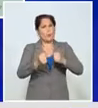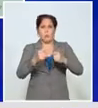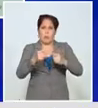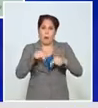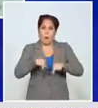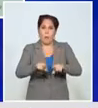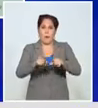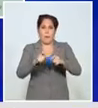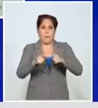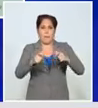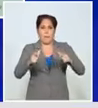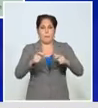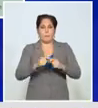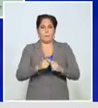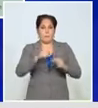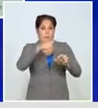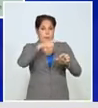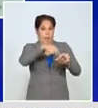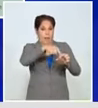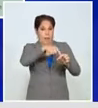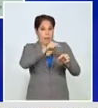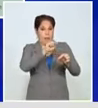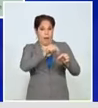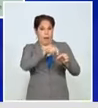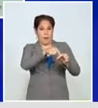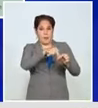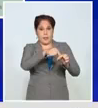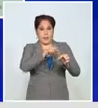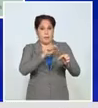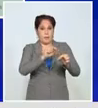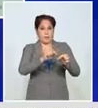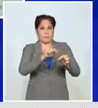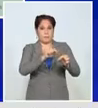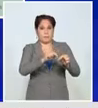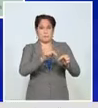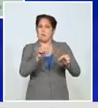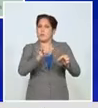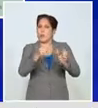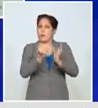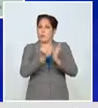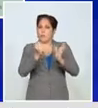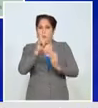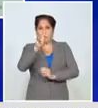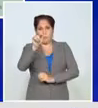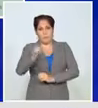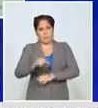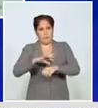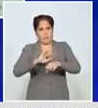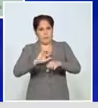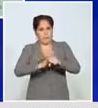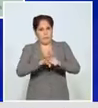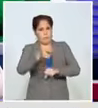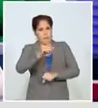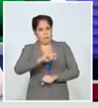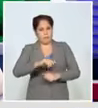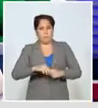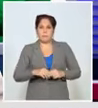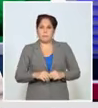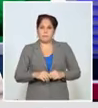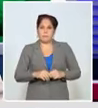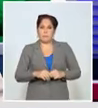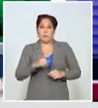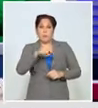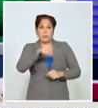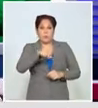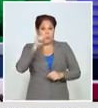El municipio especial Isla de la Juventud, pues confirma 9 casos autóctonos. Como pueden ver,